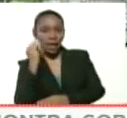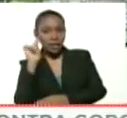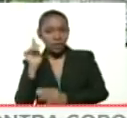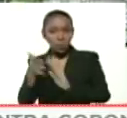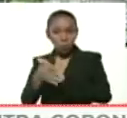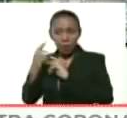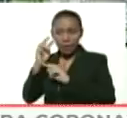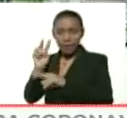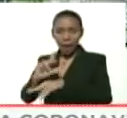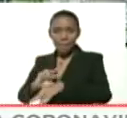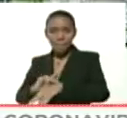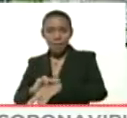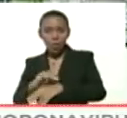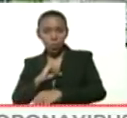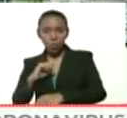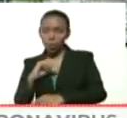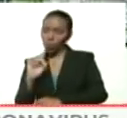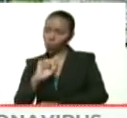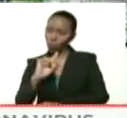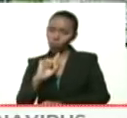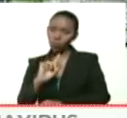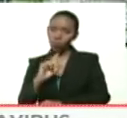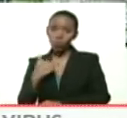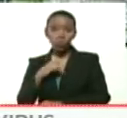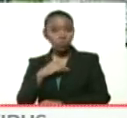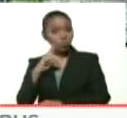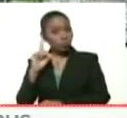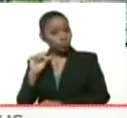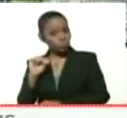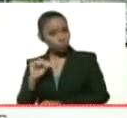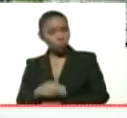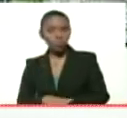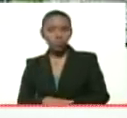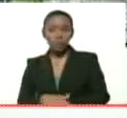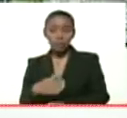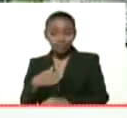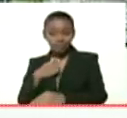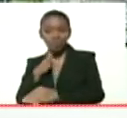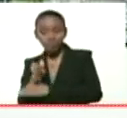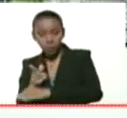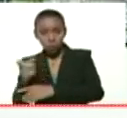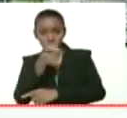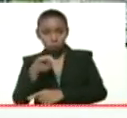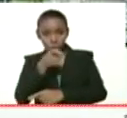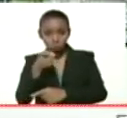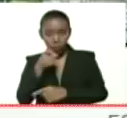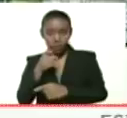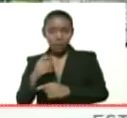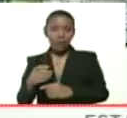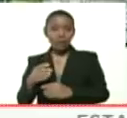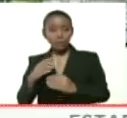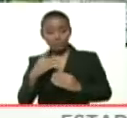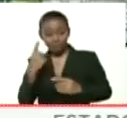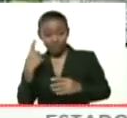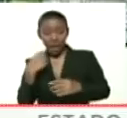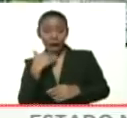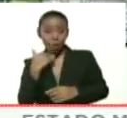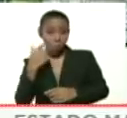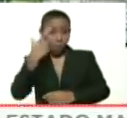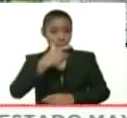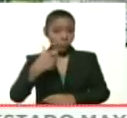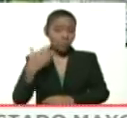el médico privado. No, estamos también yendo a buscar los casos por vía de un